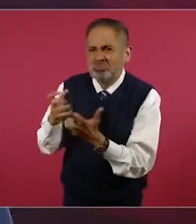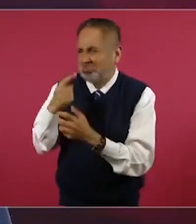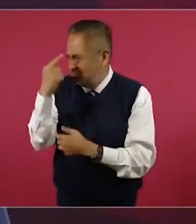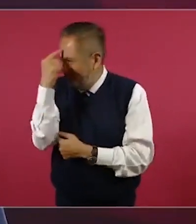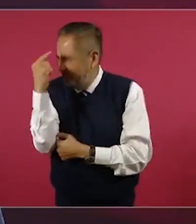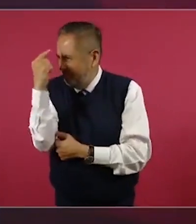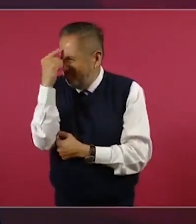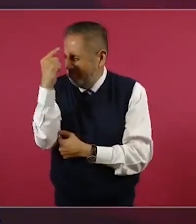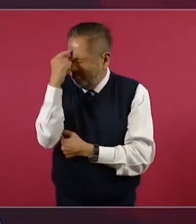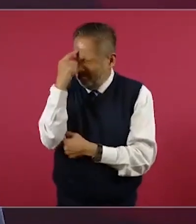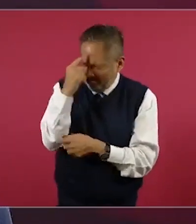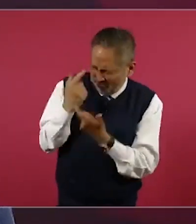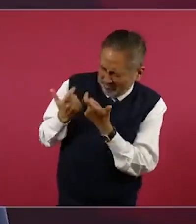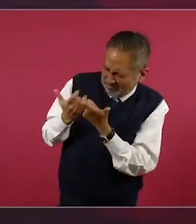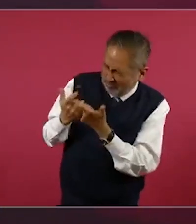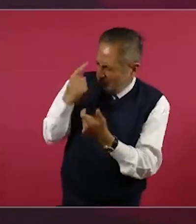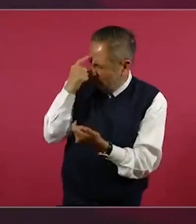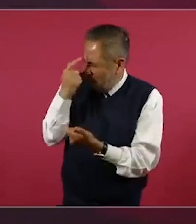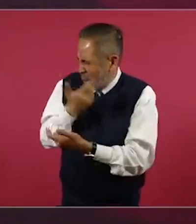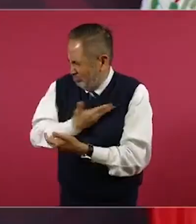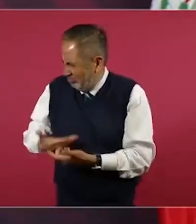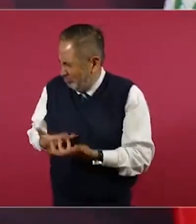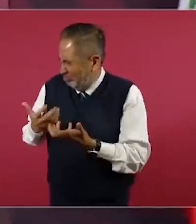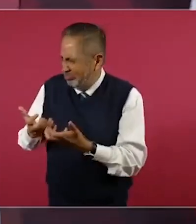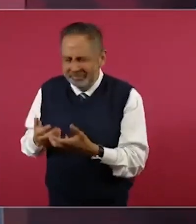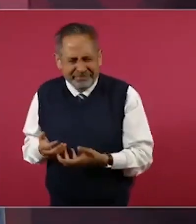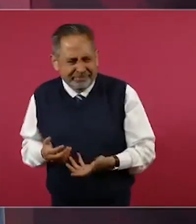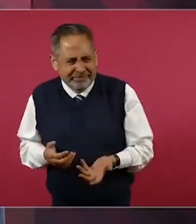estaba yo obsecado con ser presidente